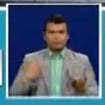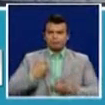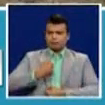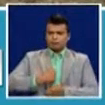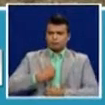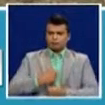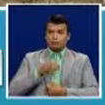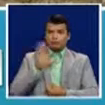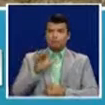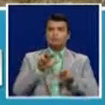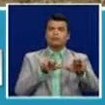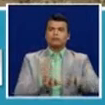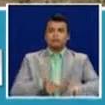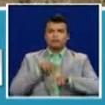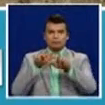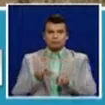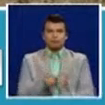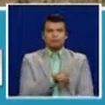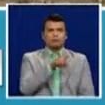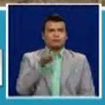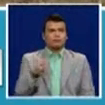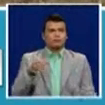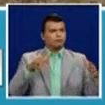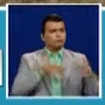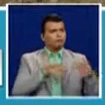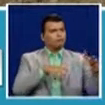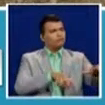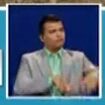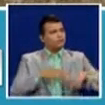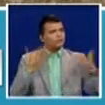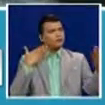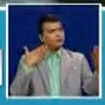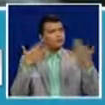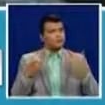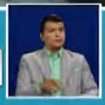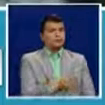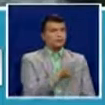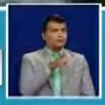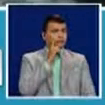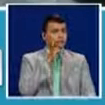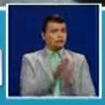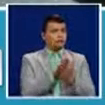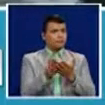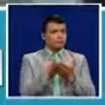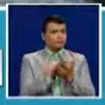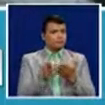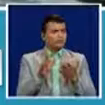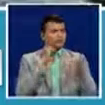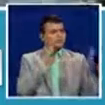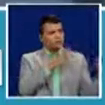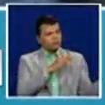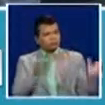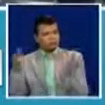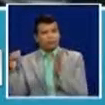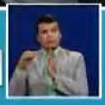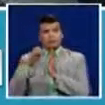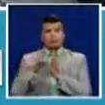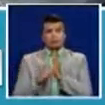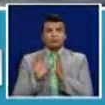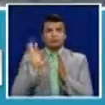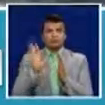de la agricultura. Estos maestros del campo que según tú van a estar a lo largo de todo el